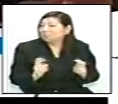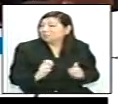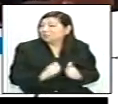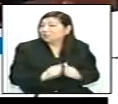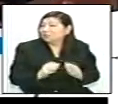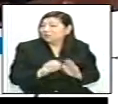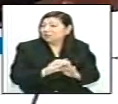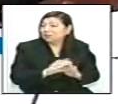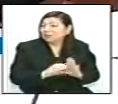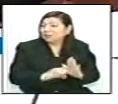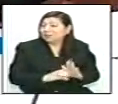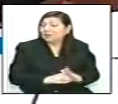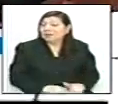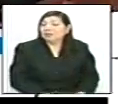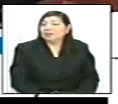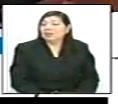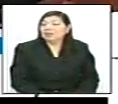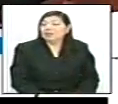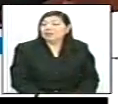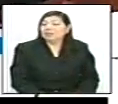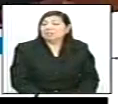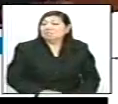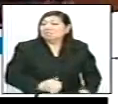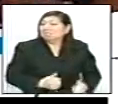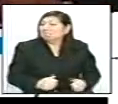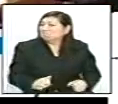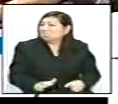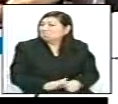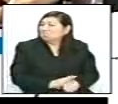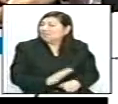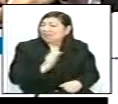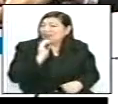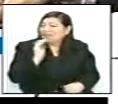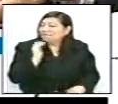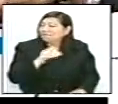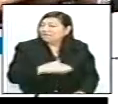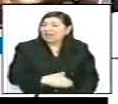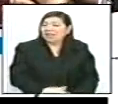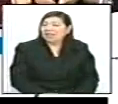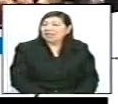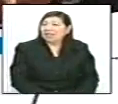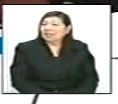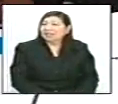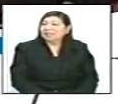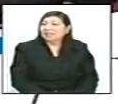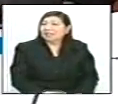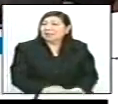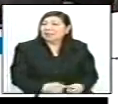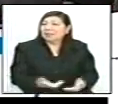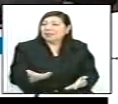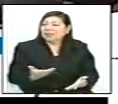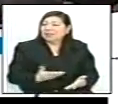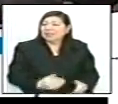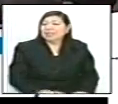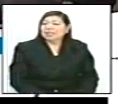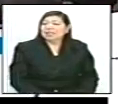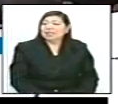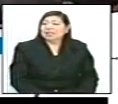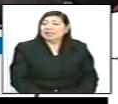reforma constitucional, lo cual es absolutamente falso. Ya el año